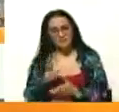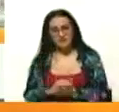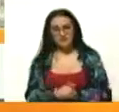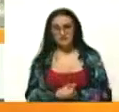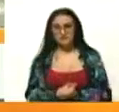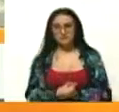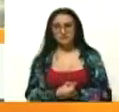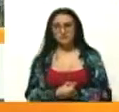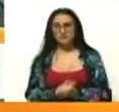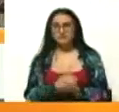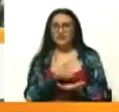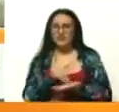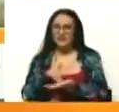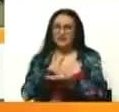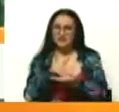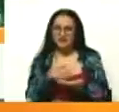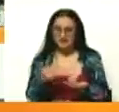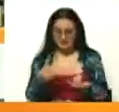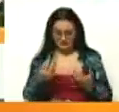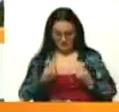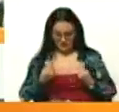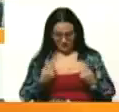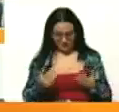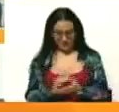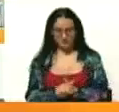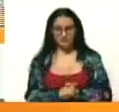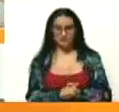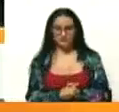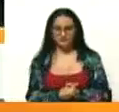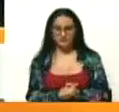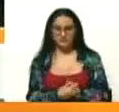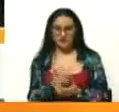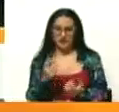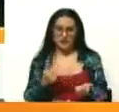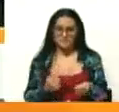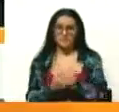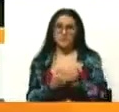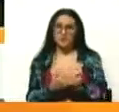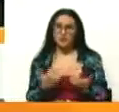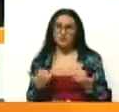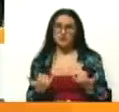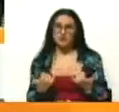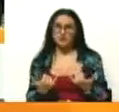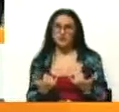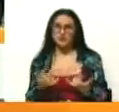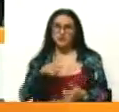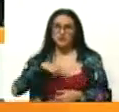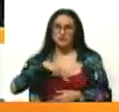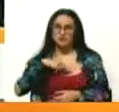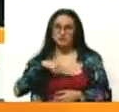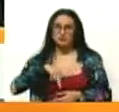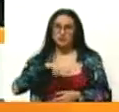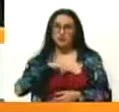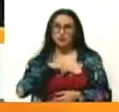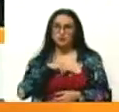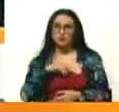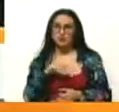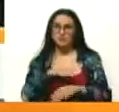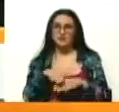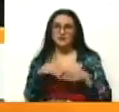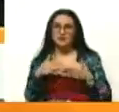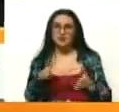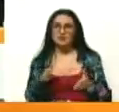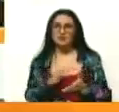a su dignidad como tal, como ser viviente. Y este es el aporte que estamos haciendo hoy nosotros en Ministerio